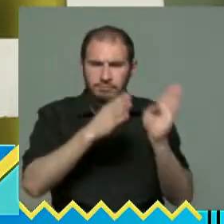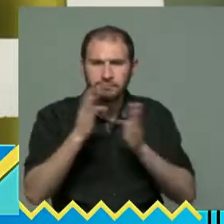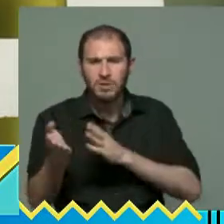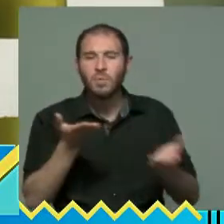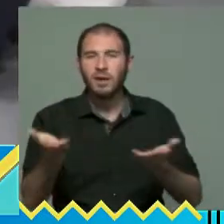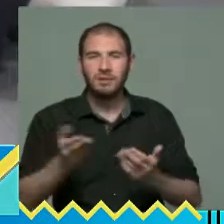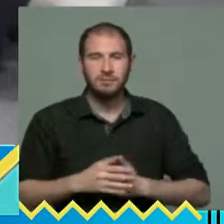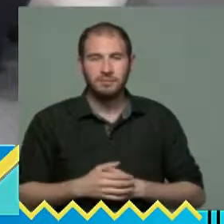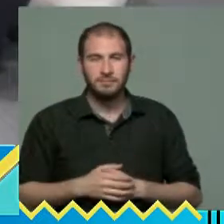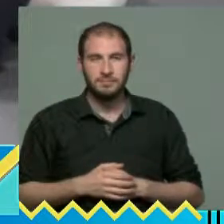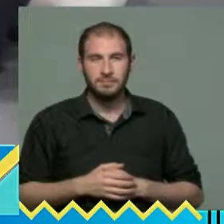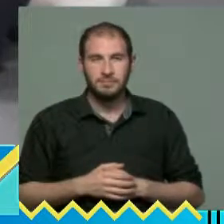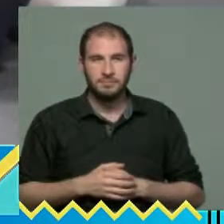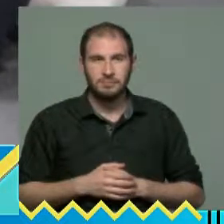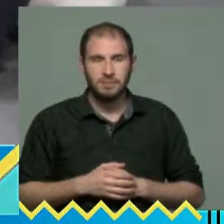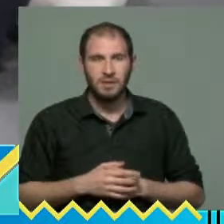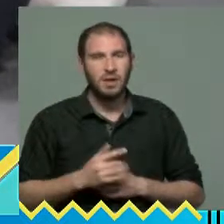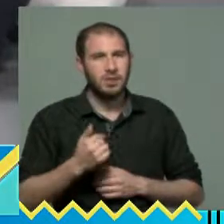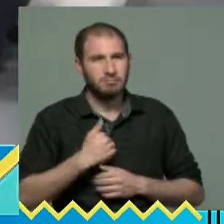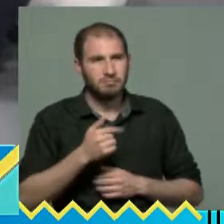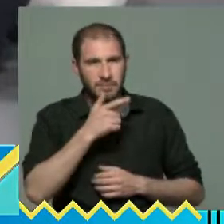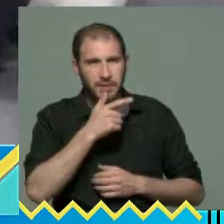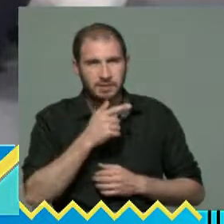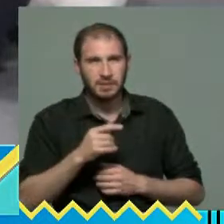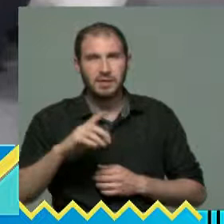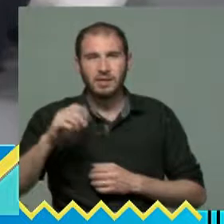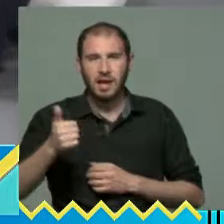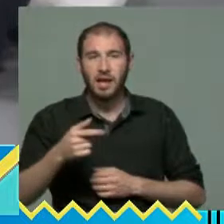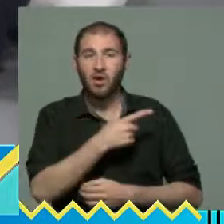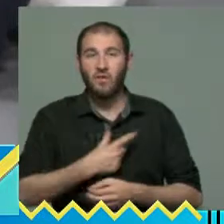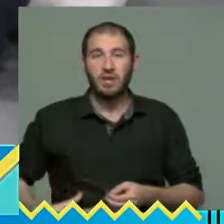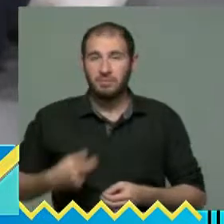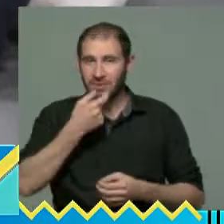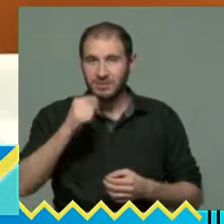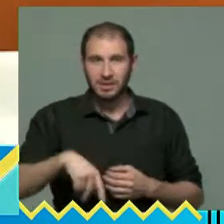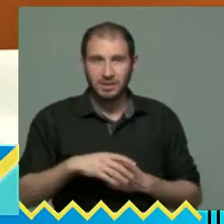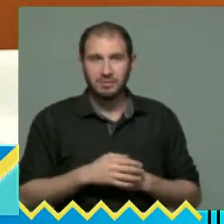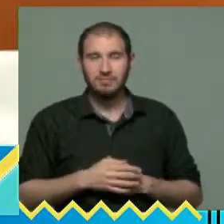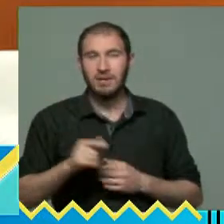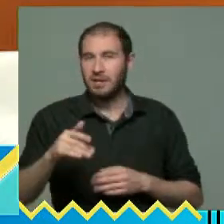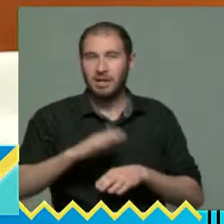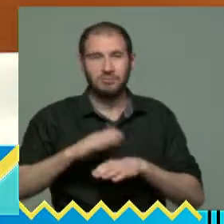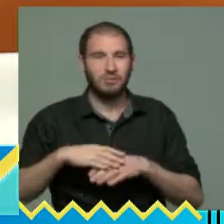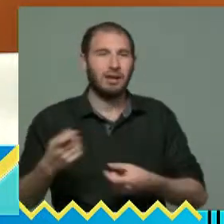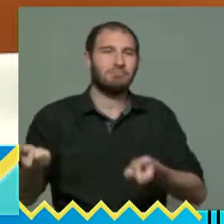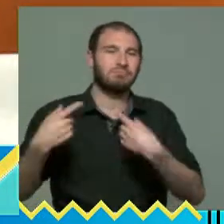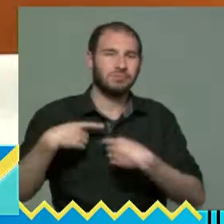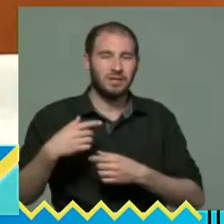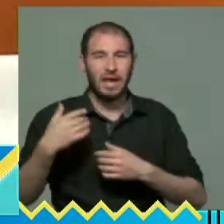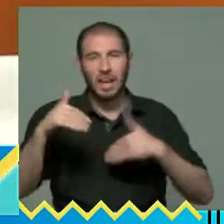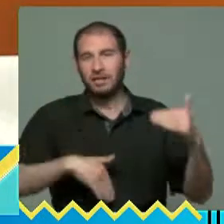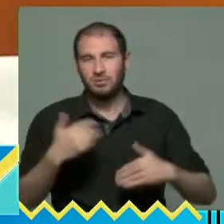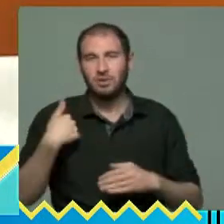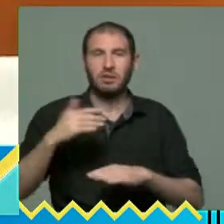jornada de ayer? Yo creo que el ganador es el gobernador de la provincia, que se cargó la elección al